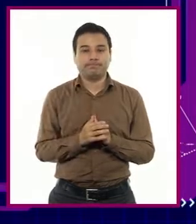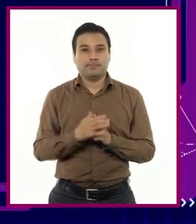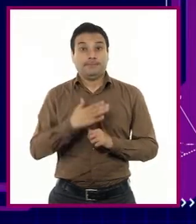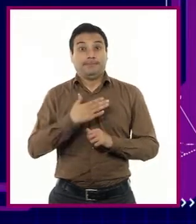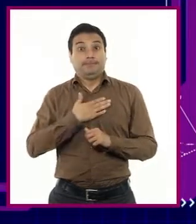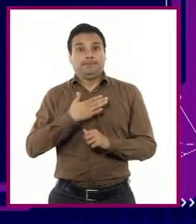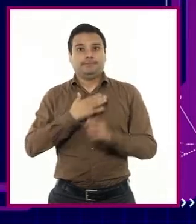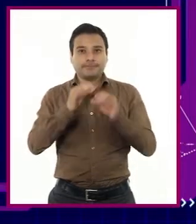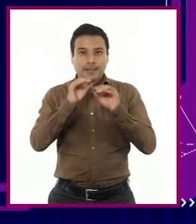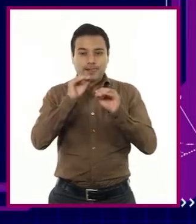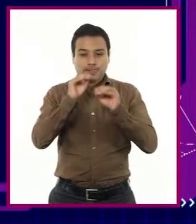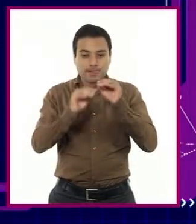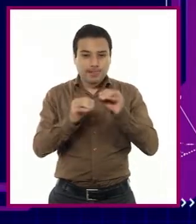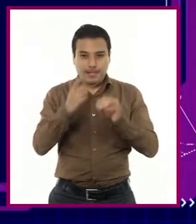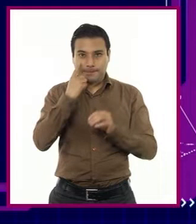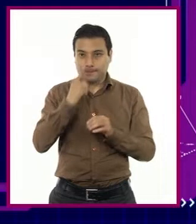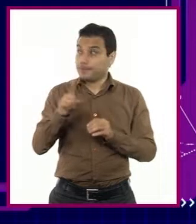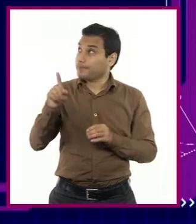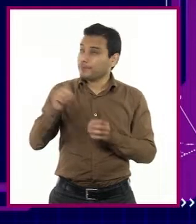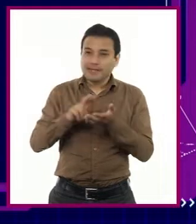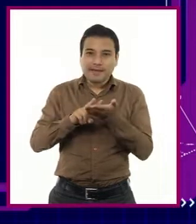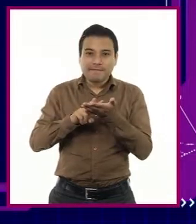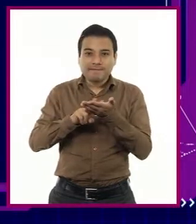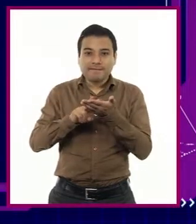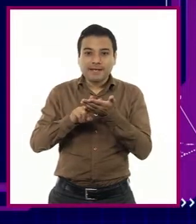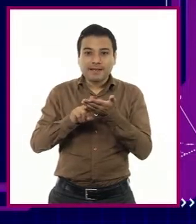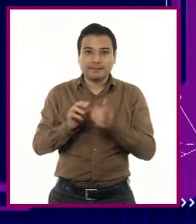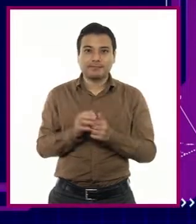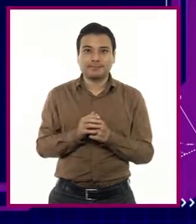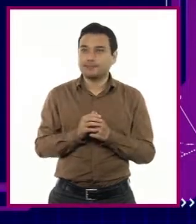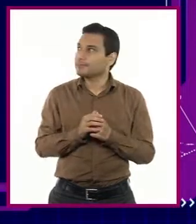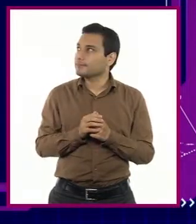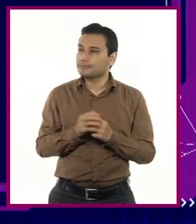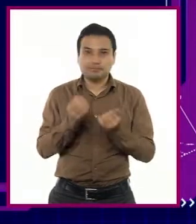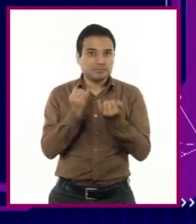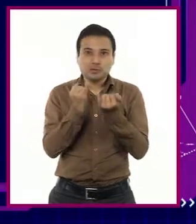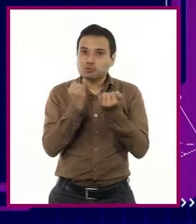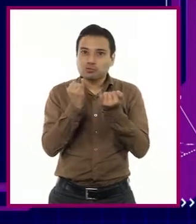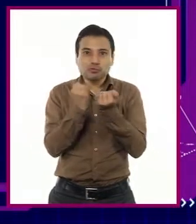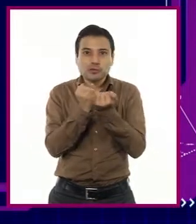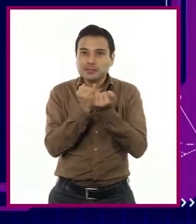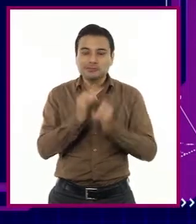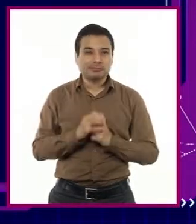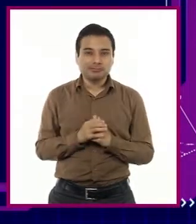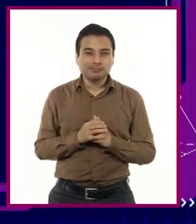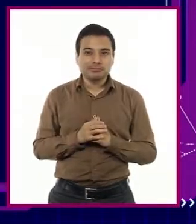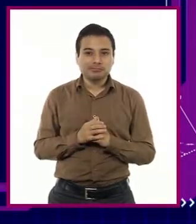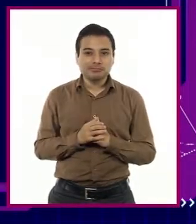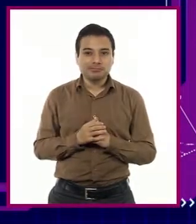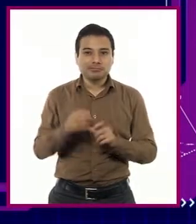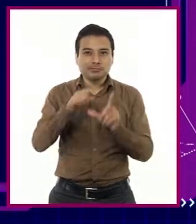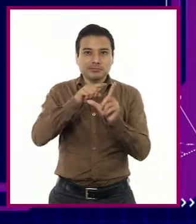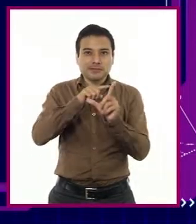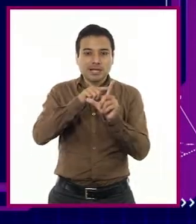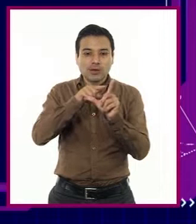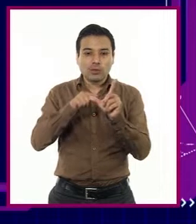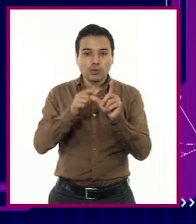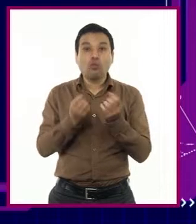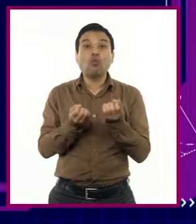de mi triángulo son las mismas, 5 centímetros, 5 centímetros y 9 centímetros. Y sus ángulos